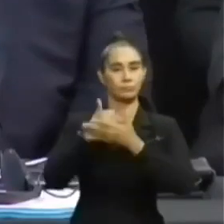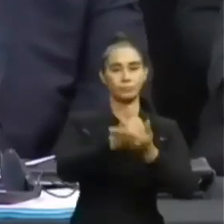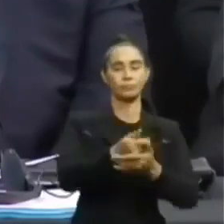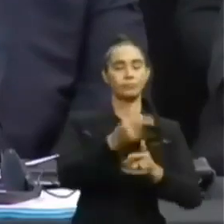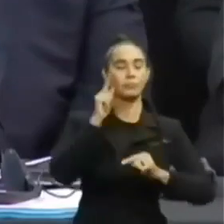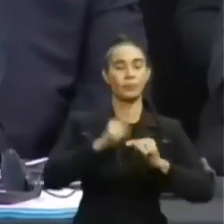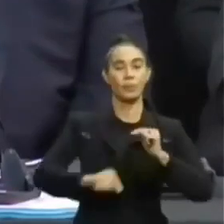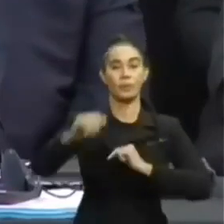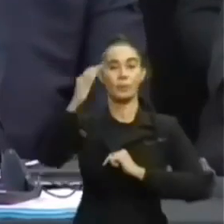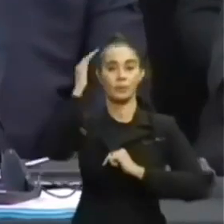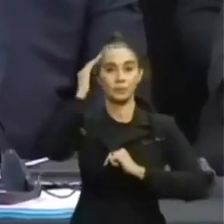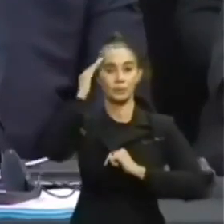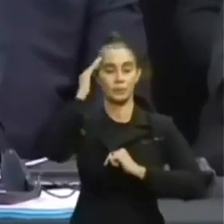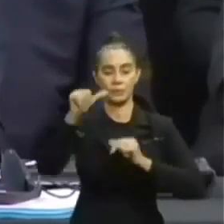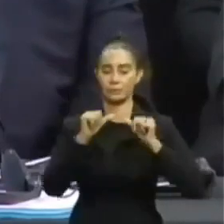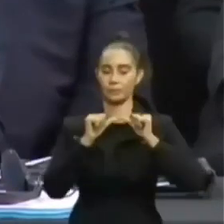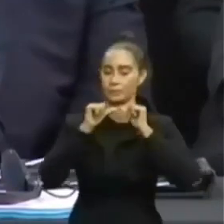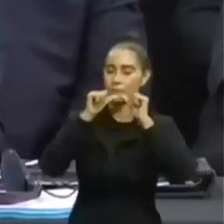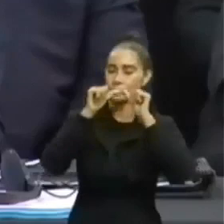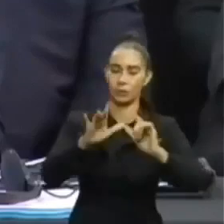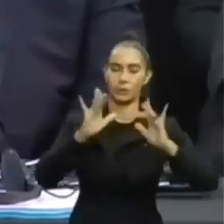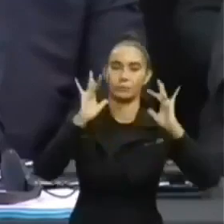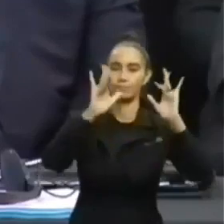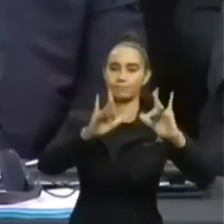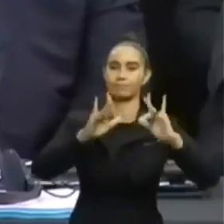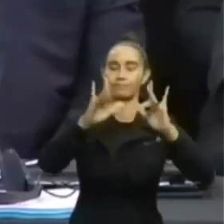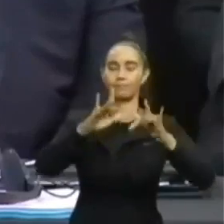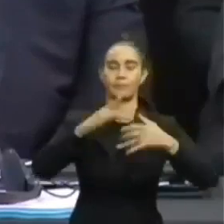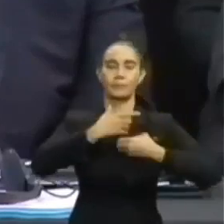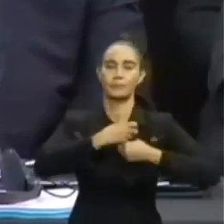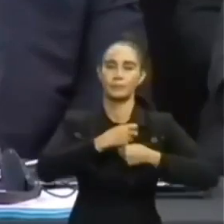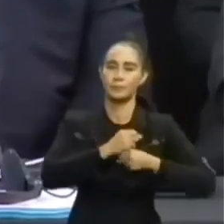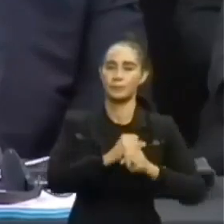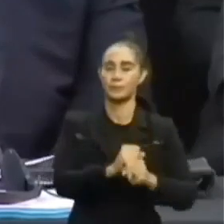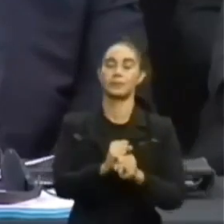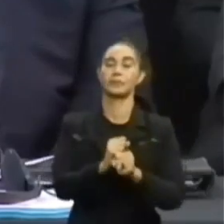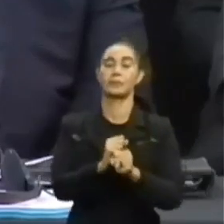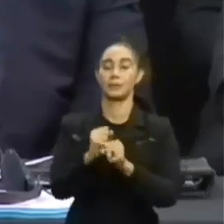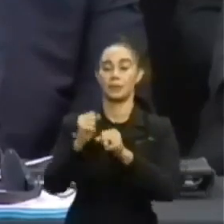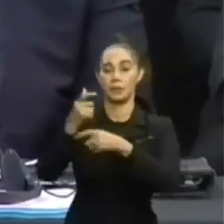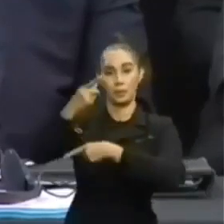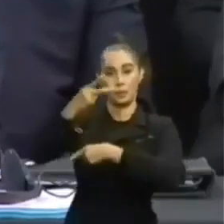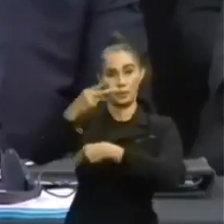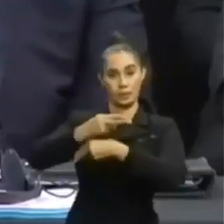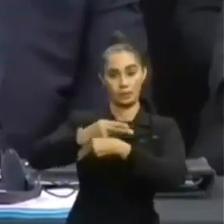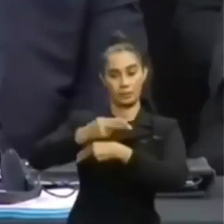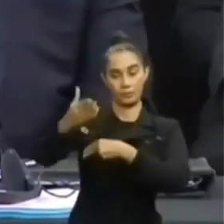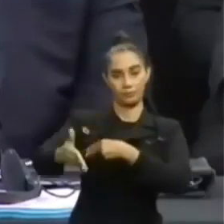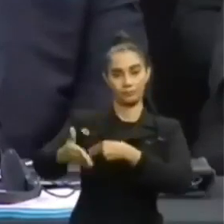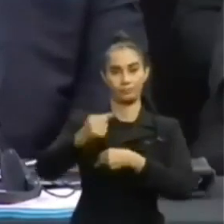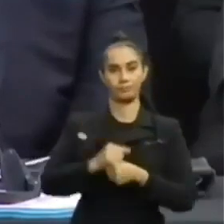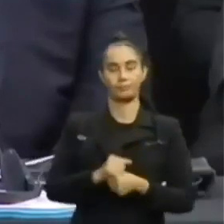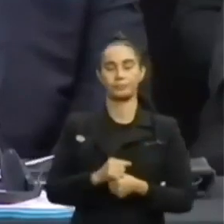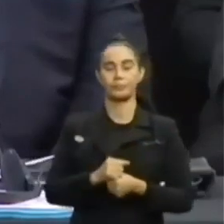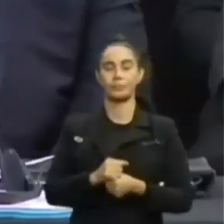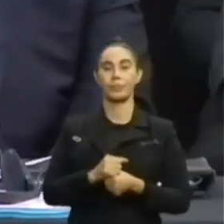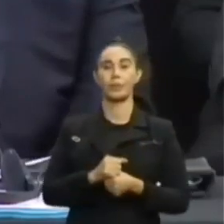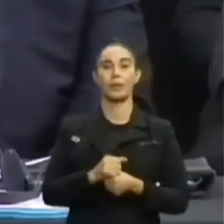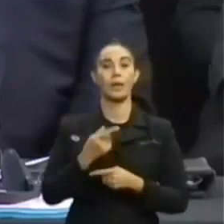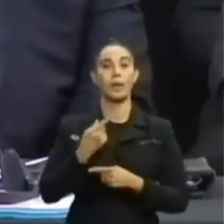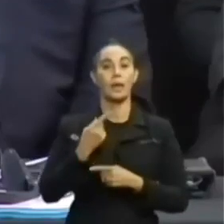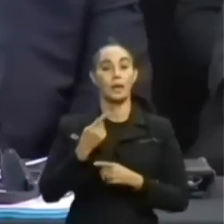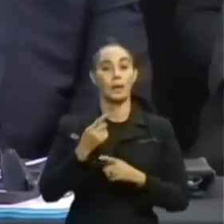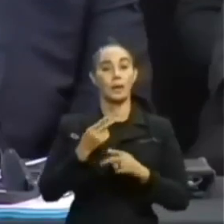estar seguros de que seguiremos lamentándonos de los sufrimientos que aquejan al pueblo haitiano. Recientemente, el